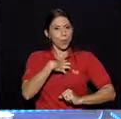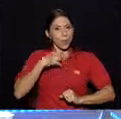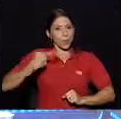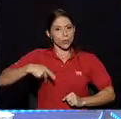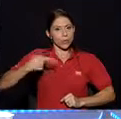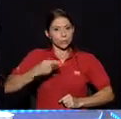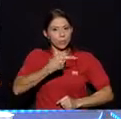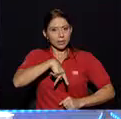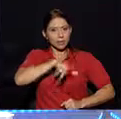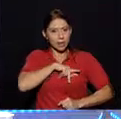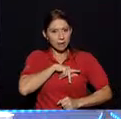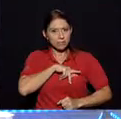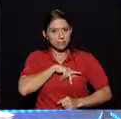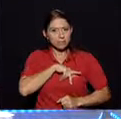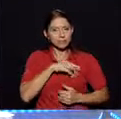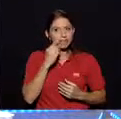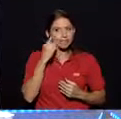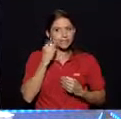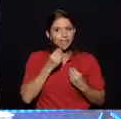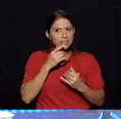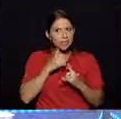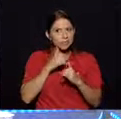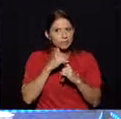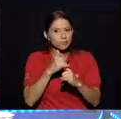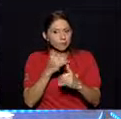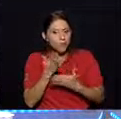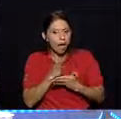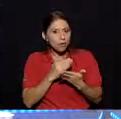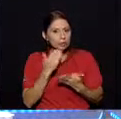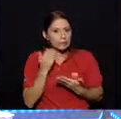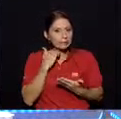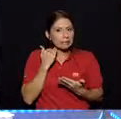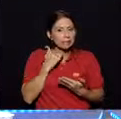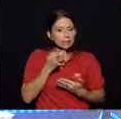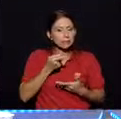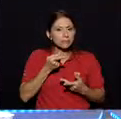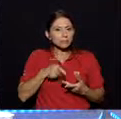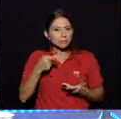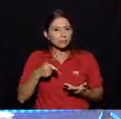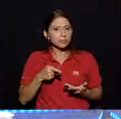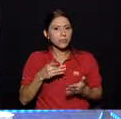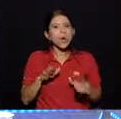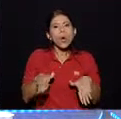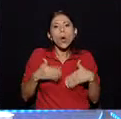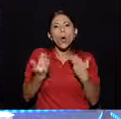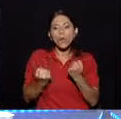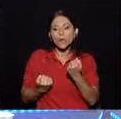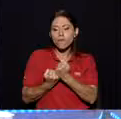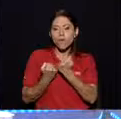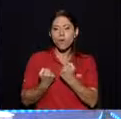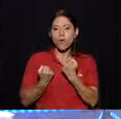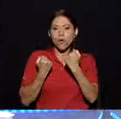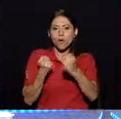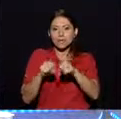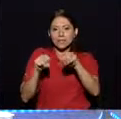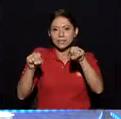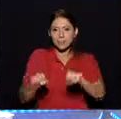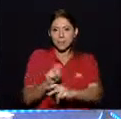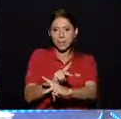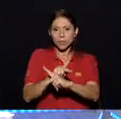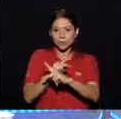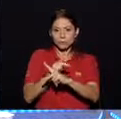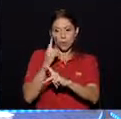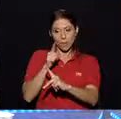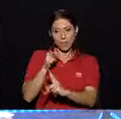protección a las personas que denuncian, ¿verdad? Ahí hay un elemento que hay que trabajar. Pero el otro elemento es el seguimiento, ¿verdad?